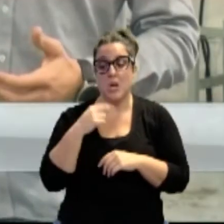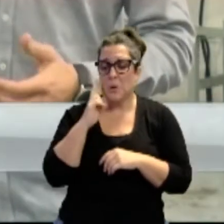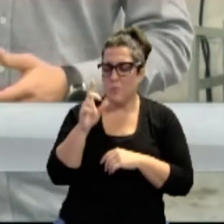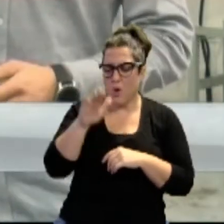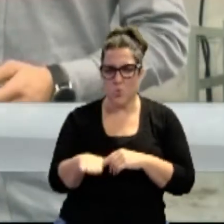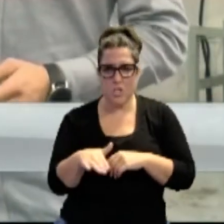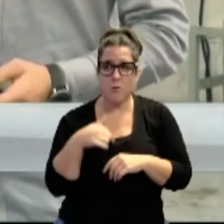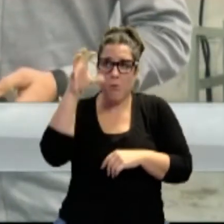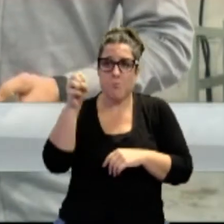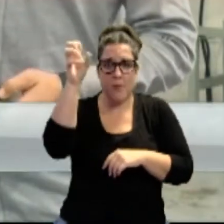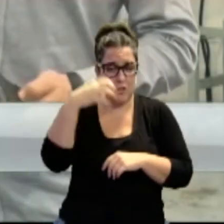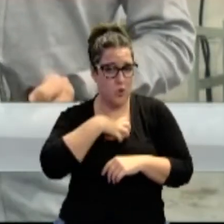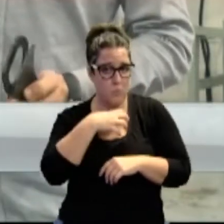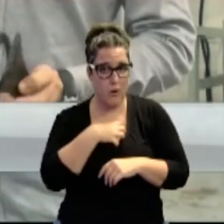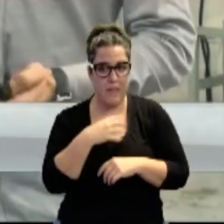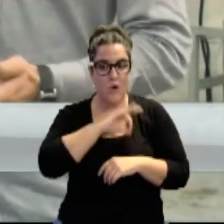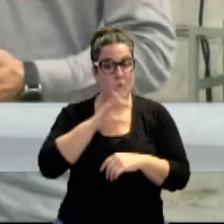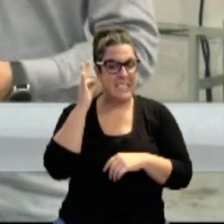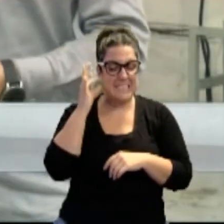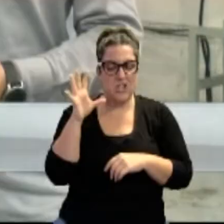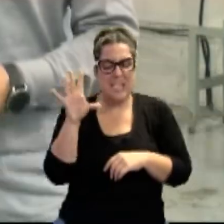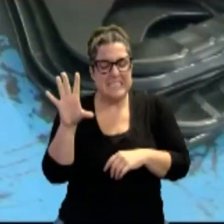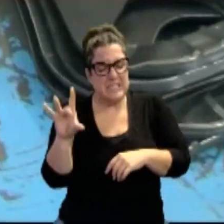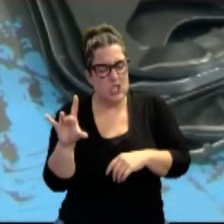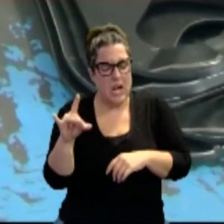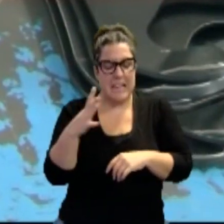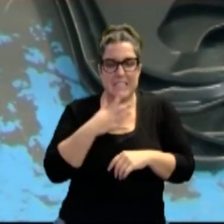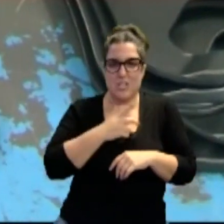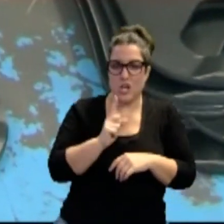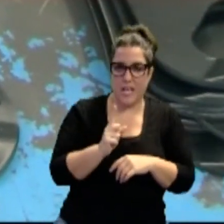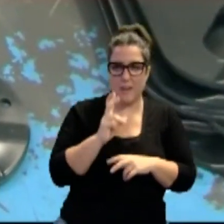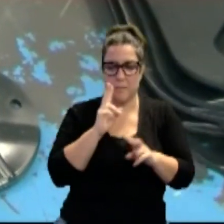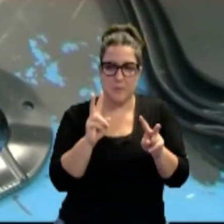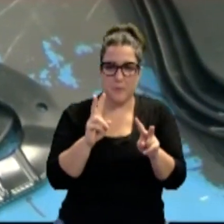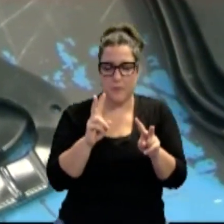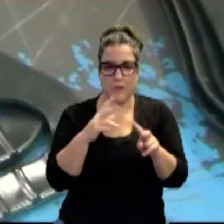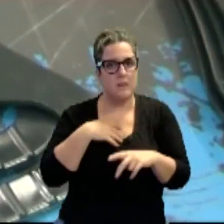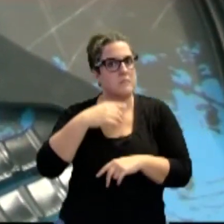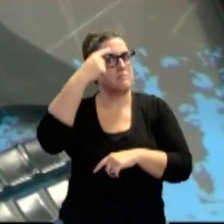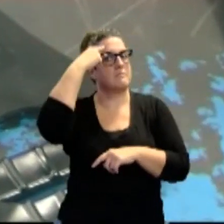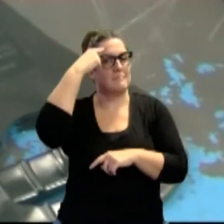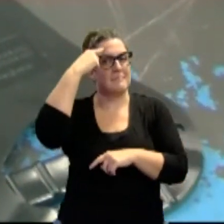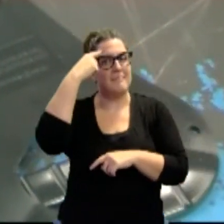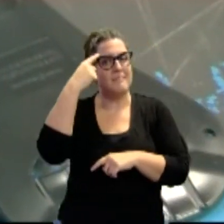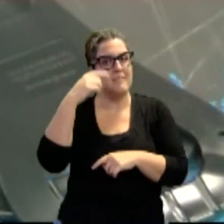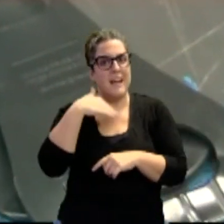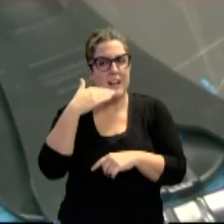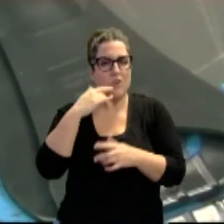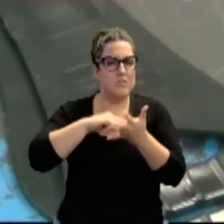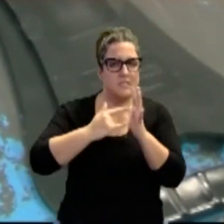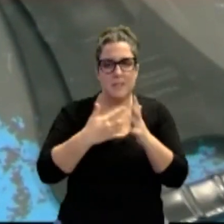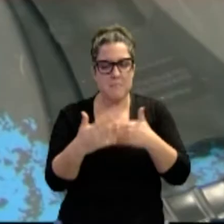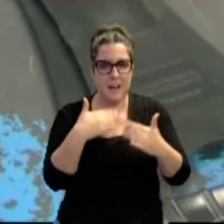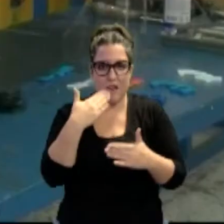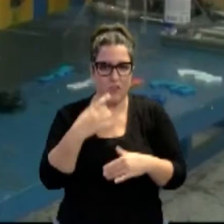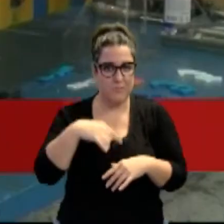llega a la barra y a una señora mayor que no quiere agarrarla. Con lo cual se me ocurre un dispositivo. Está